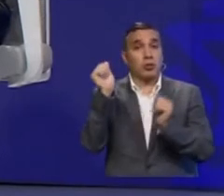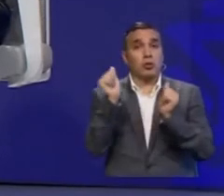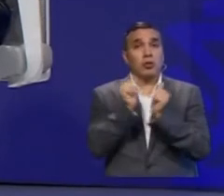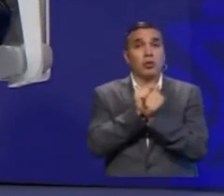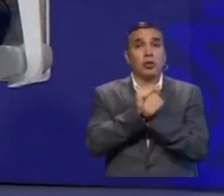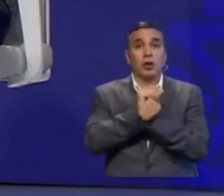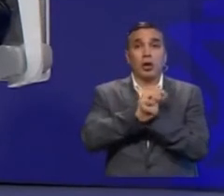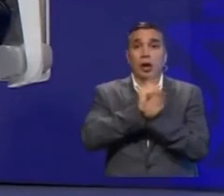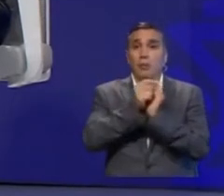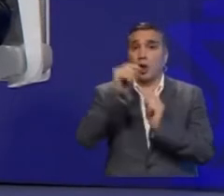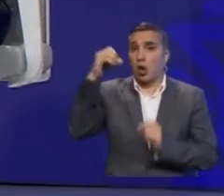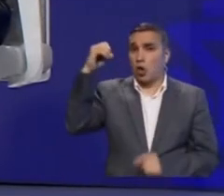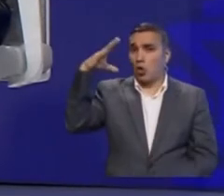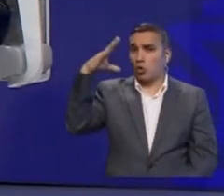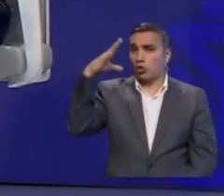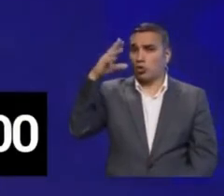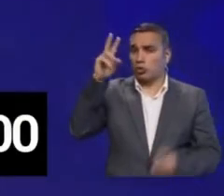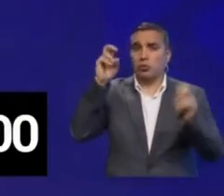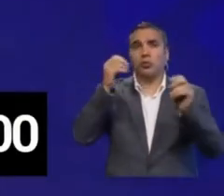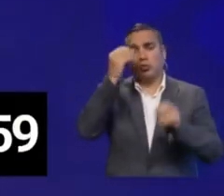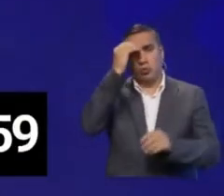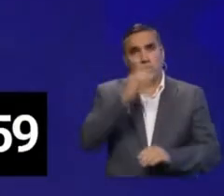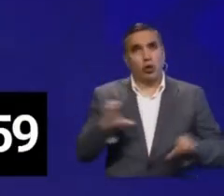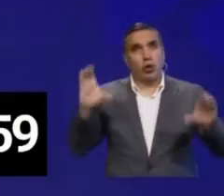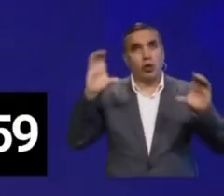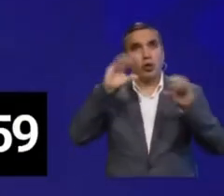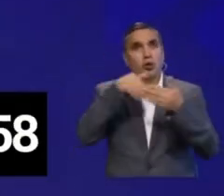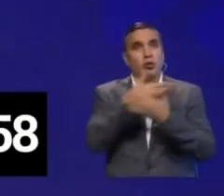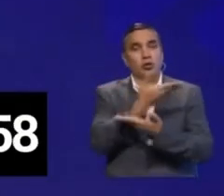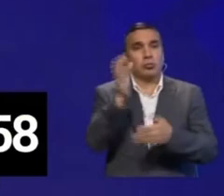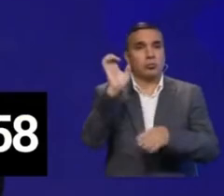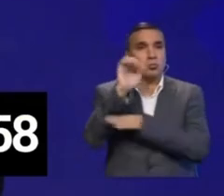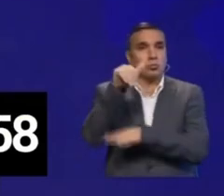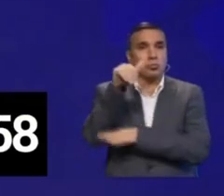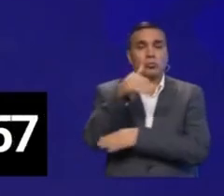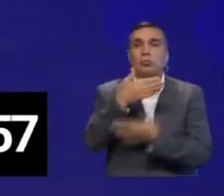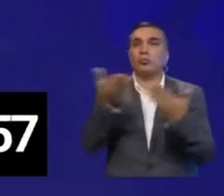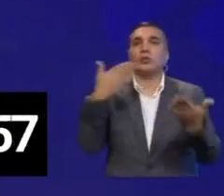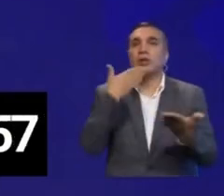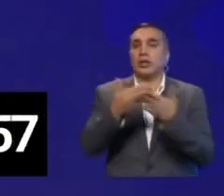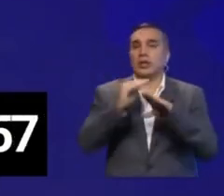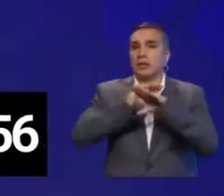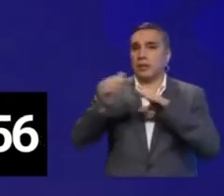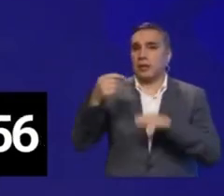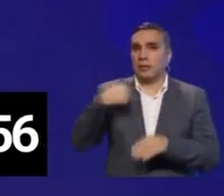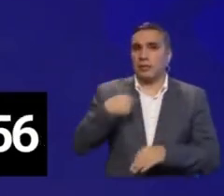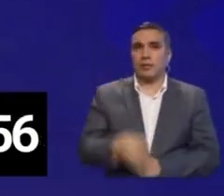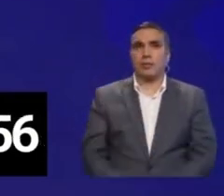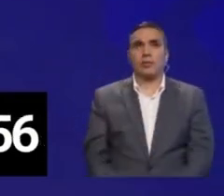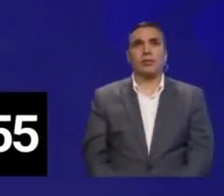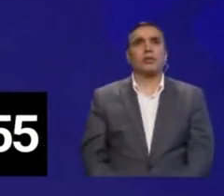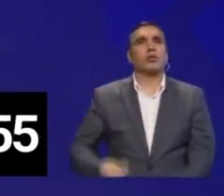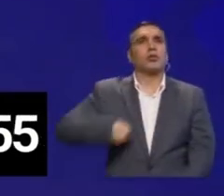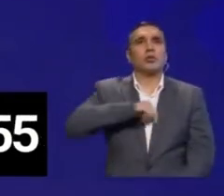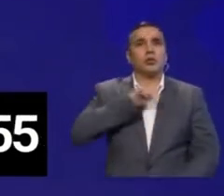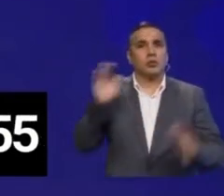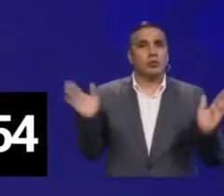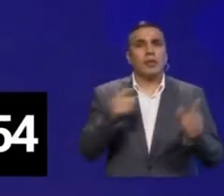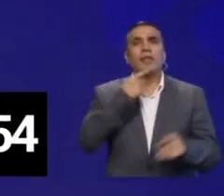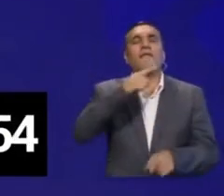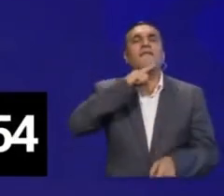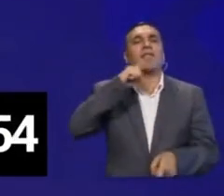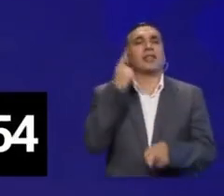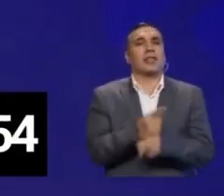cambio energético? Muy buenas noches, ecuatorianos. Muchas gracias por la invitación. Vamos a decir la